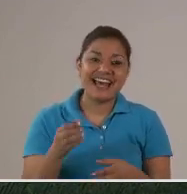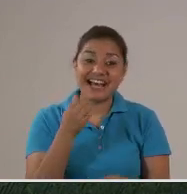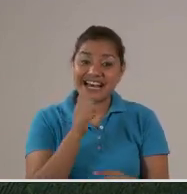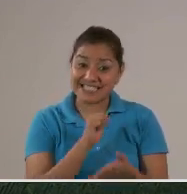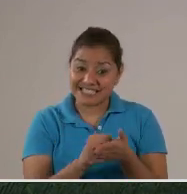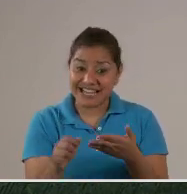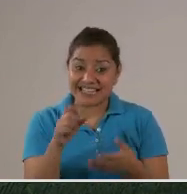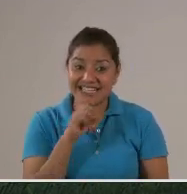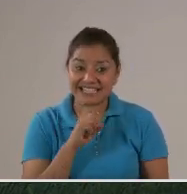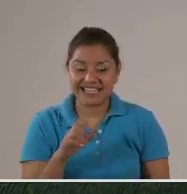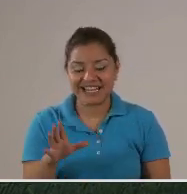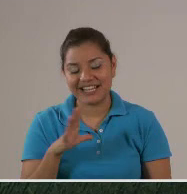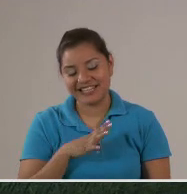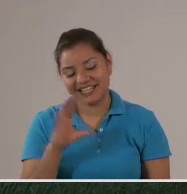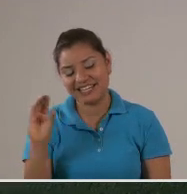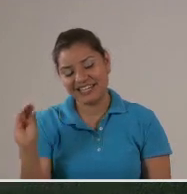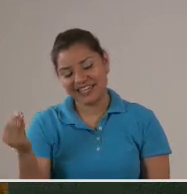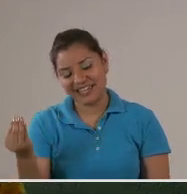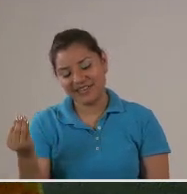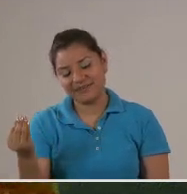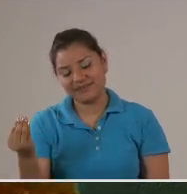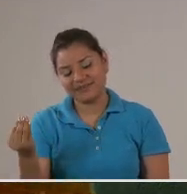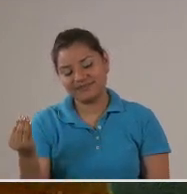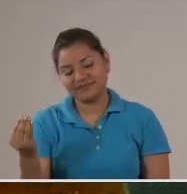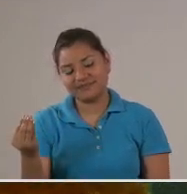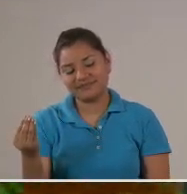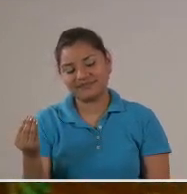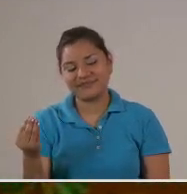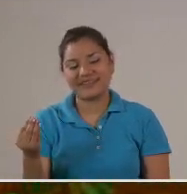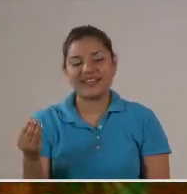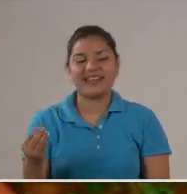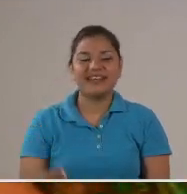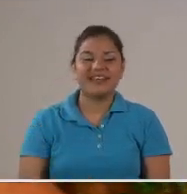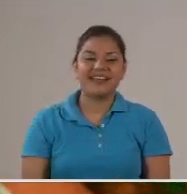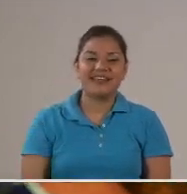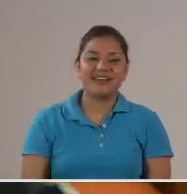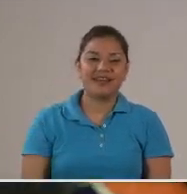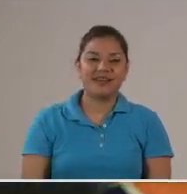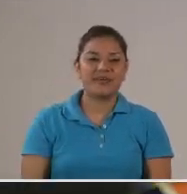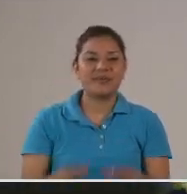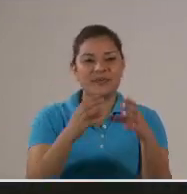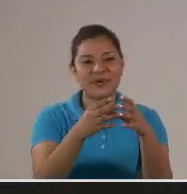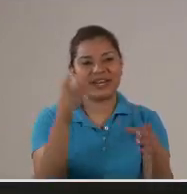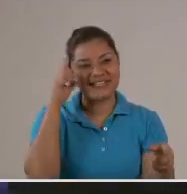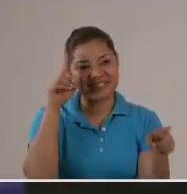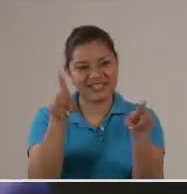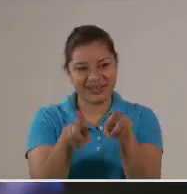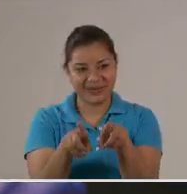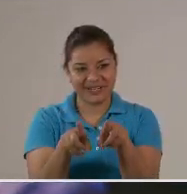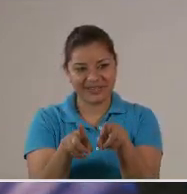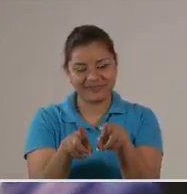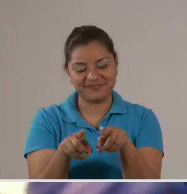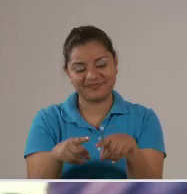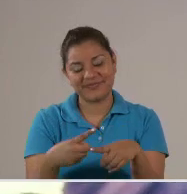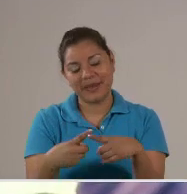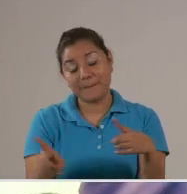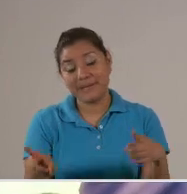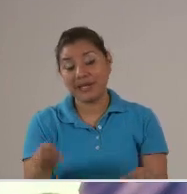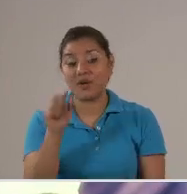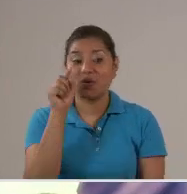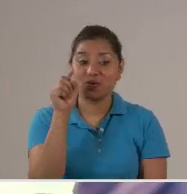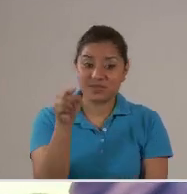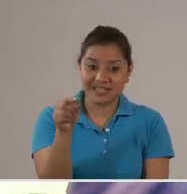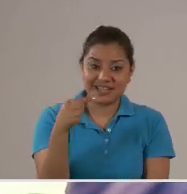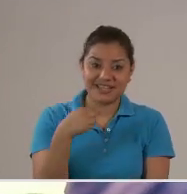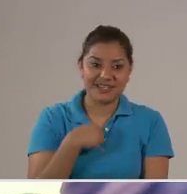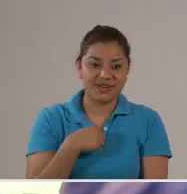a otro Bueno pero volvamos al punto Usted debe de conocer las estrategias